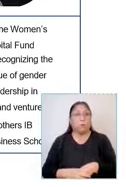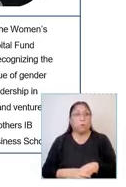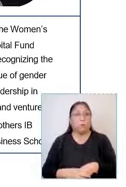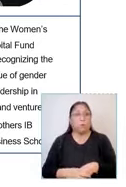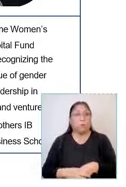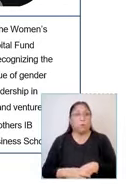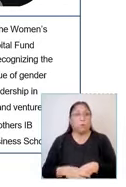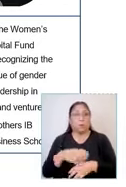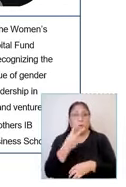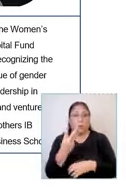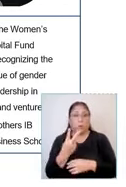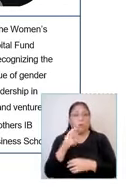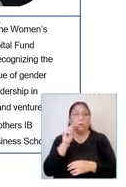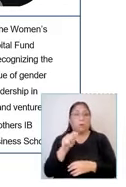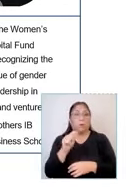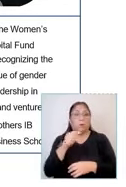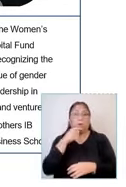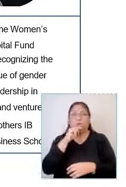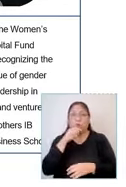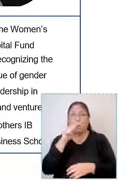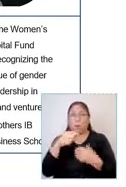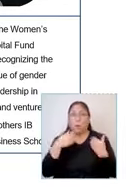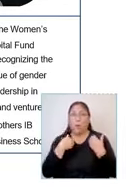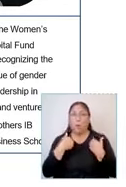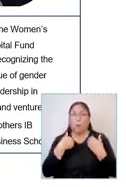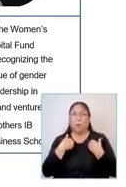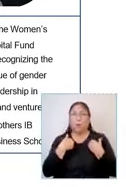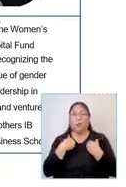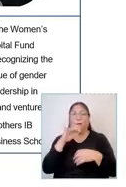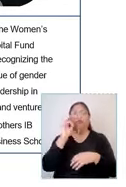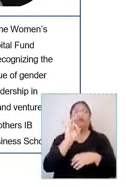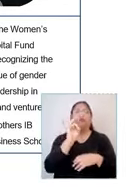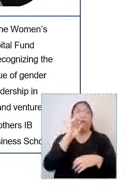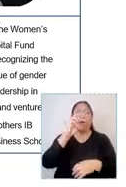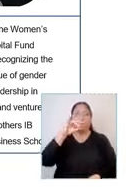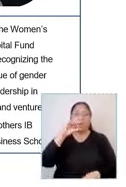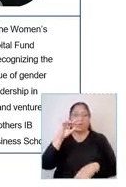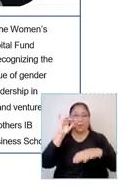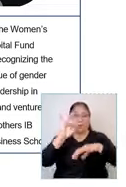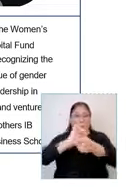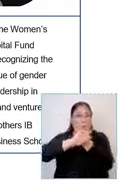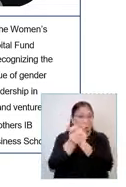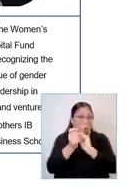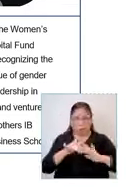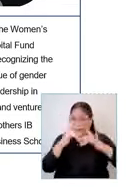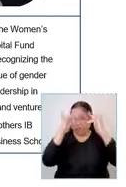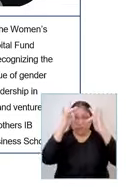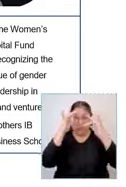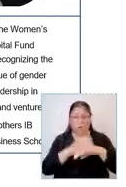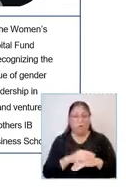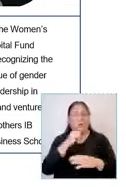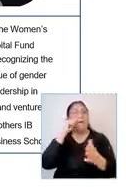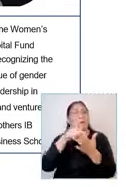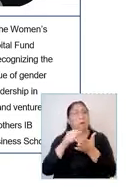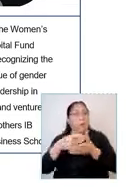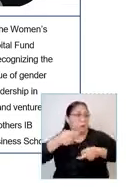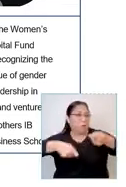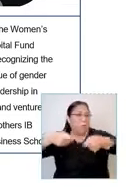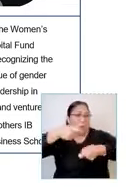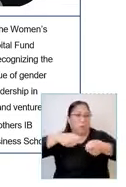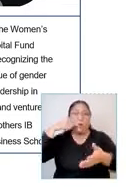ella es como tiene el toque de Midas en la sección de inversiones en emprendimientos. Y en